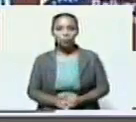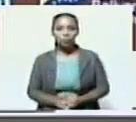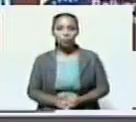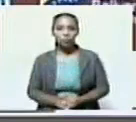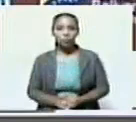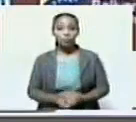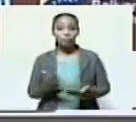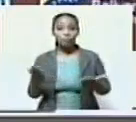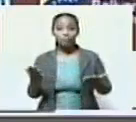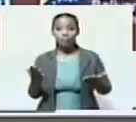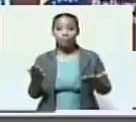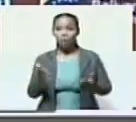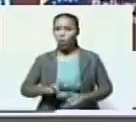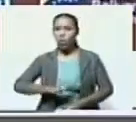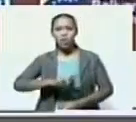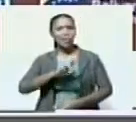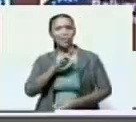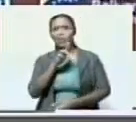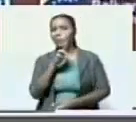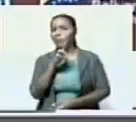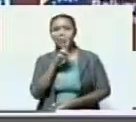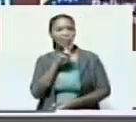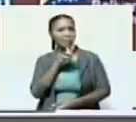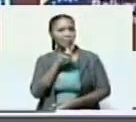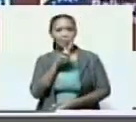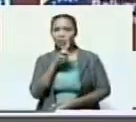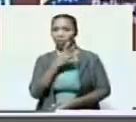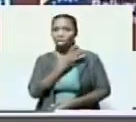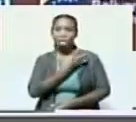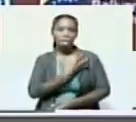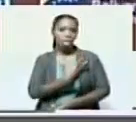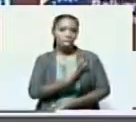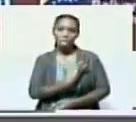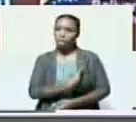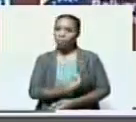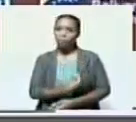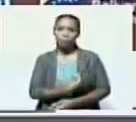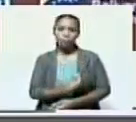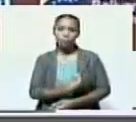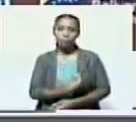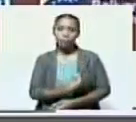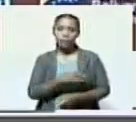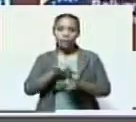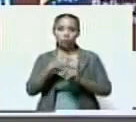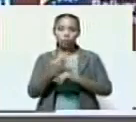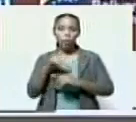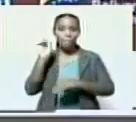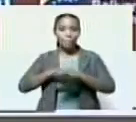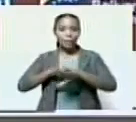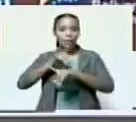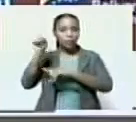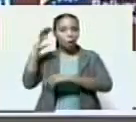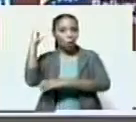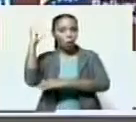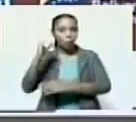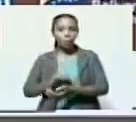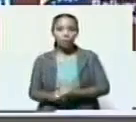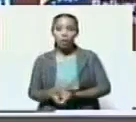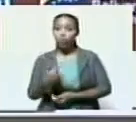Es deplorable, deprimente la situación colombiana.